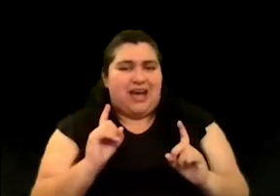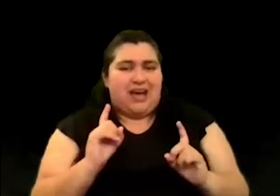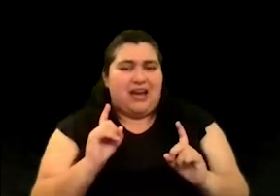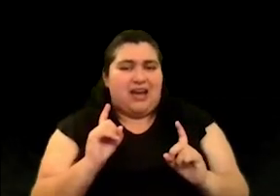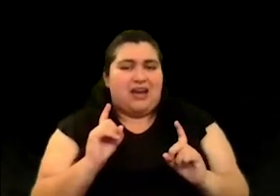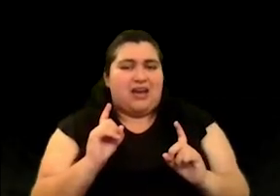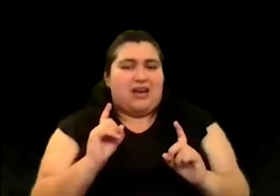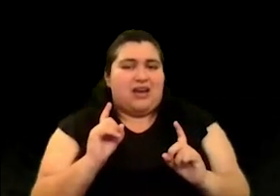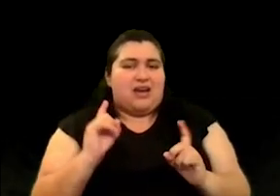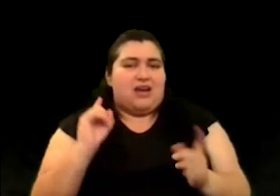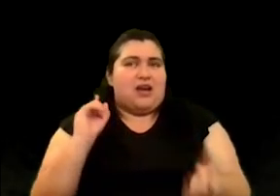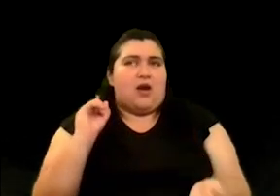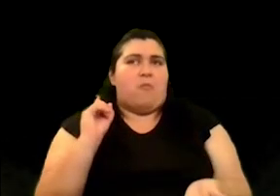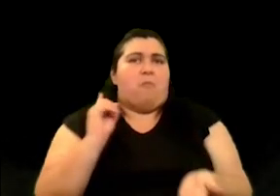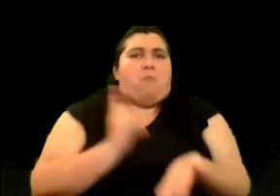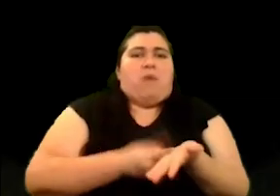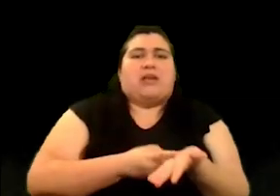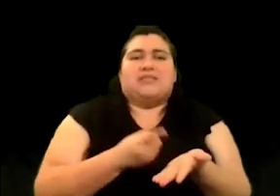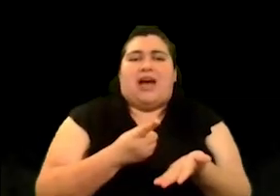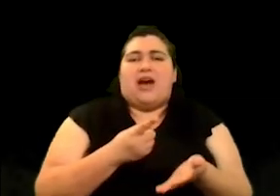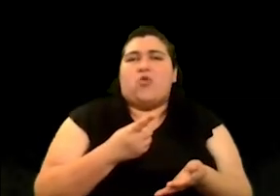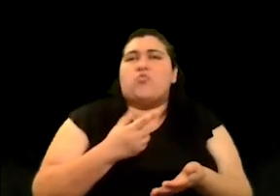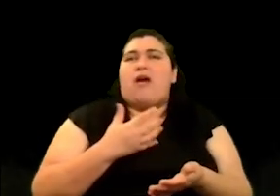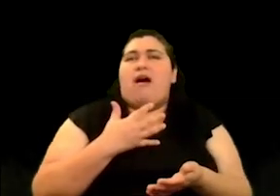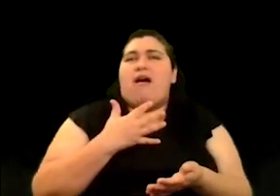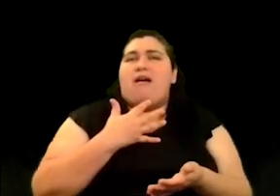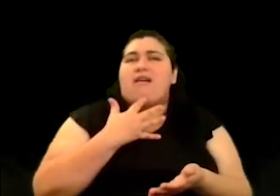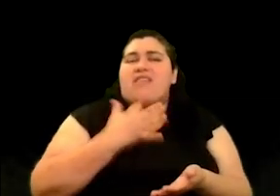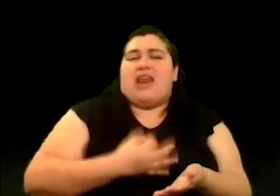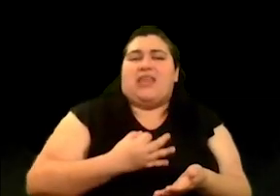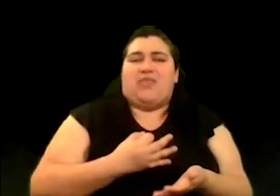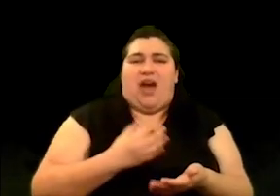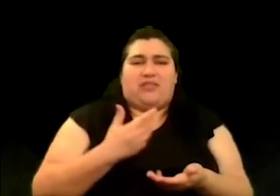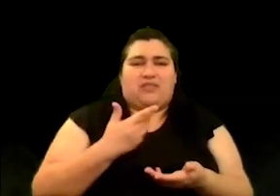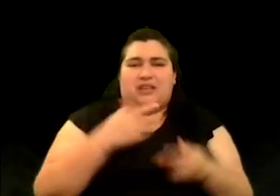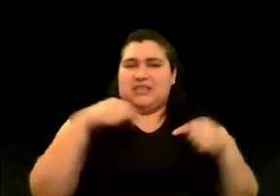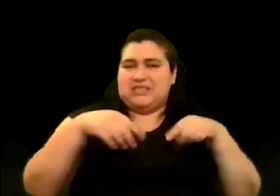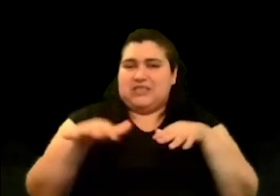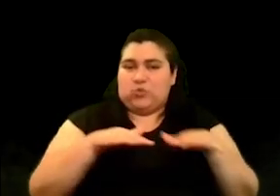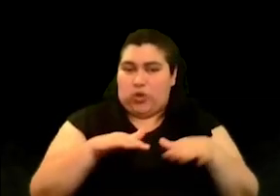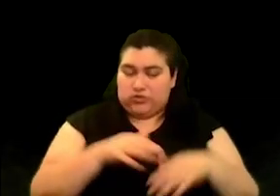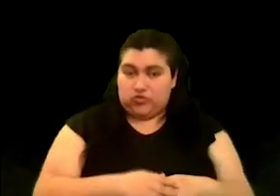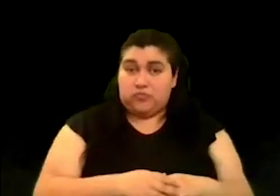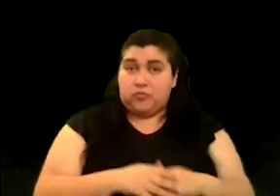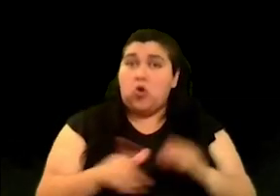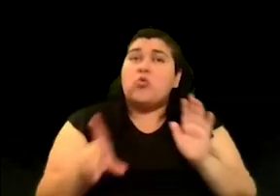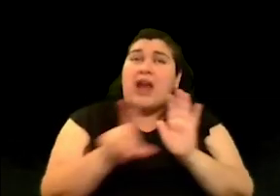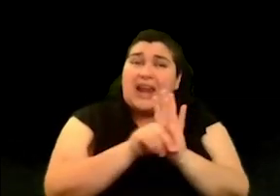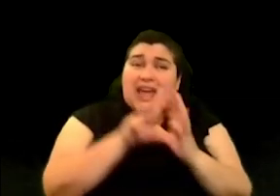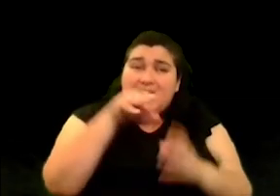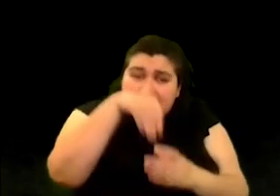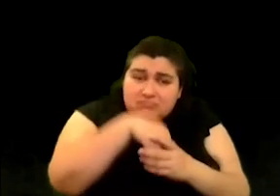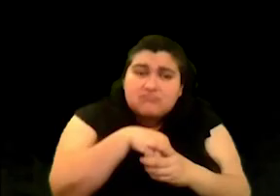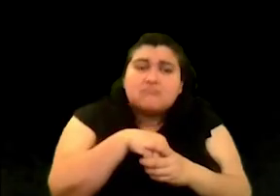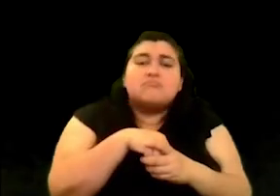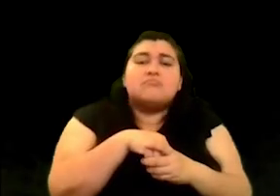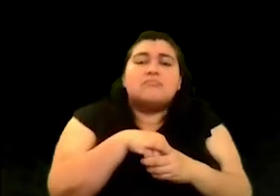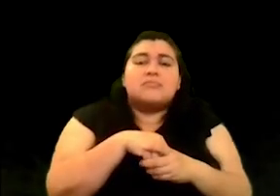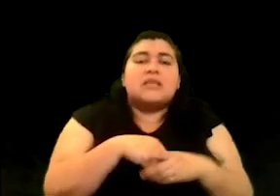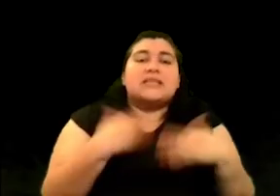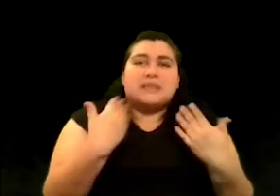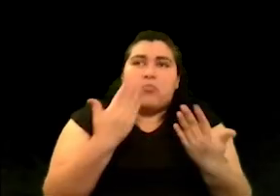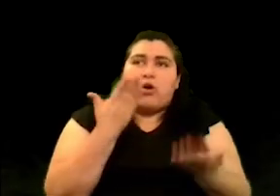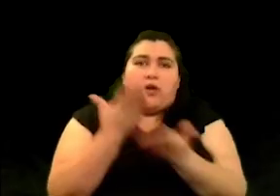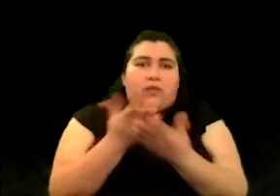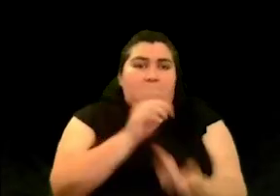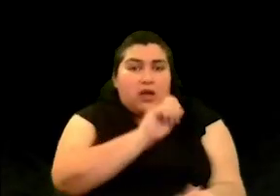para aplicar una realidad económica, porque lo que se discutía era, ¿puede una ley interna subvertir lo que dice